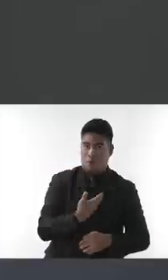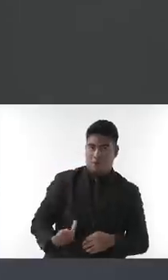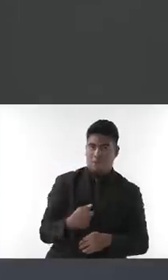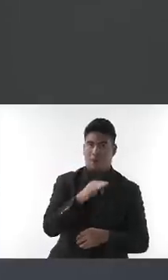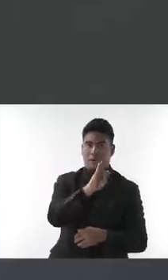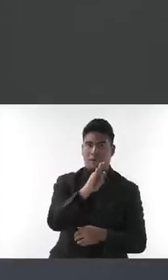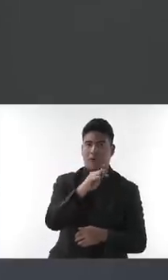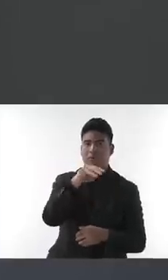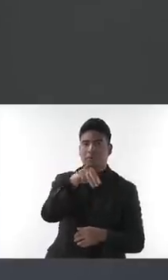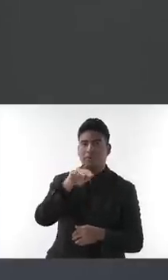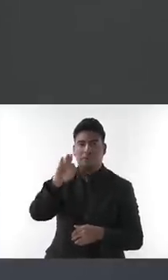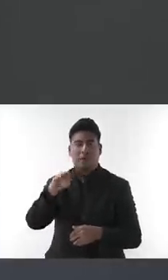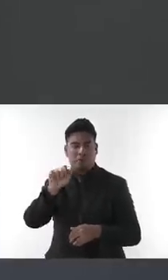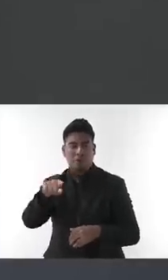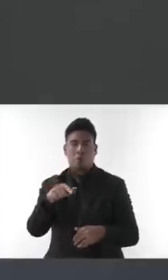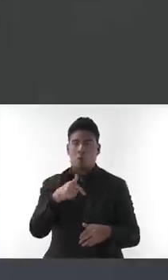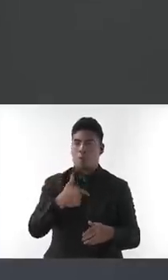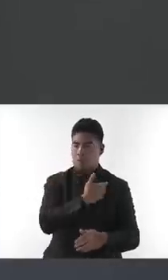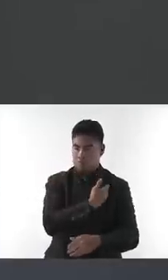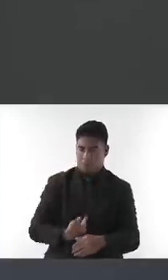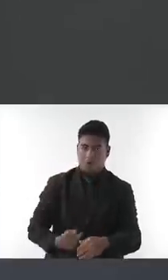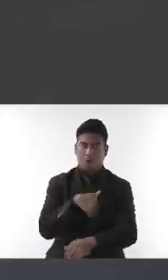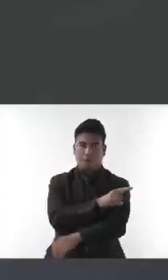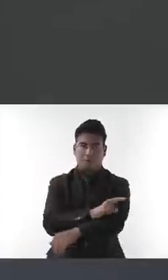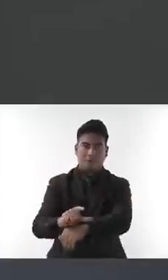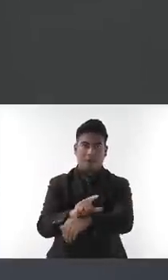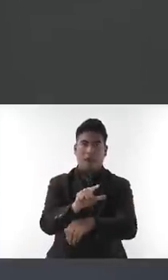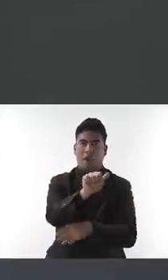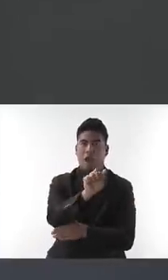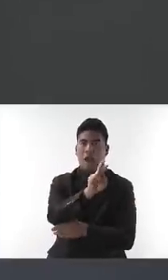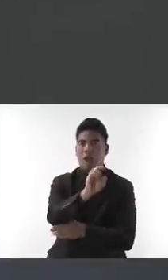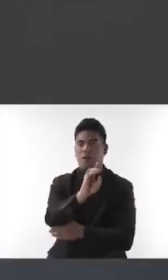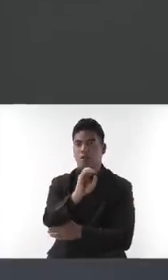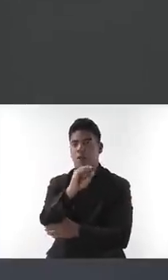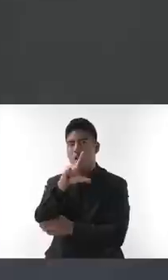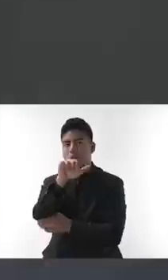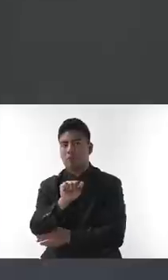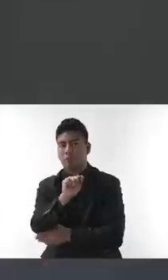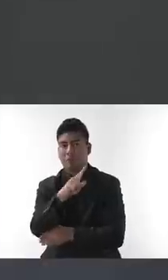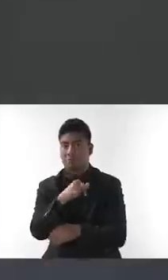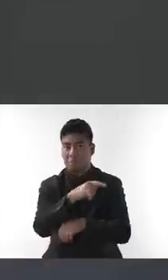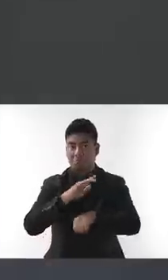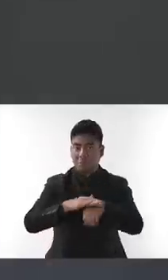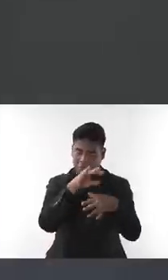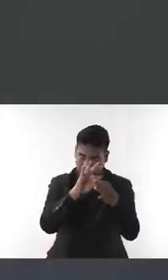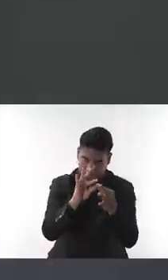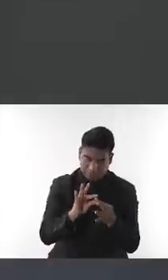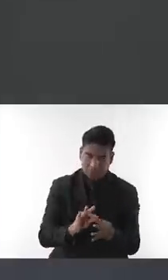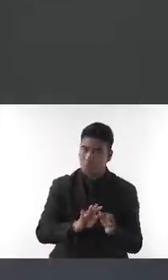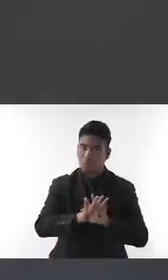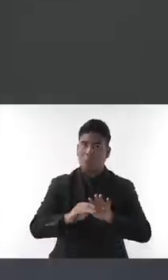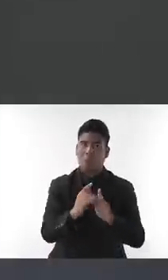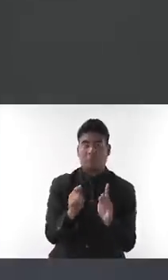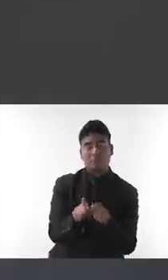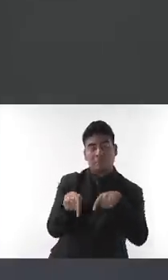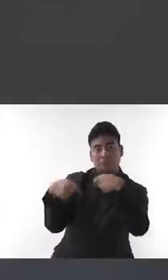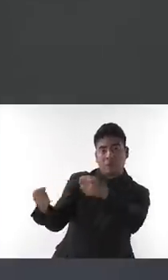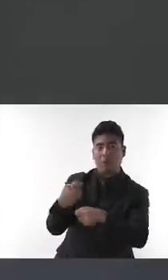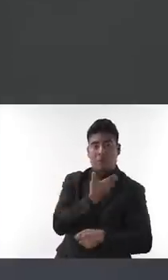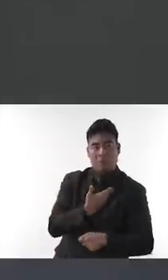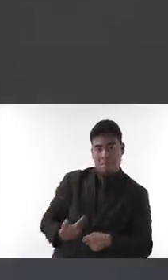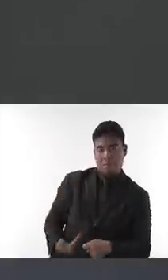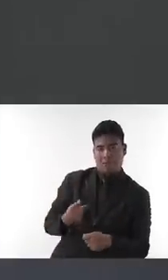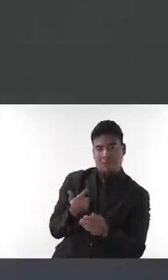de Luisa y el presidente de la Liga, Mikel Arriola. Sin más preámbulo, tiene la palabra el presidente de